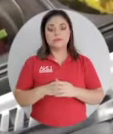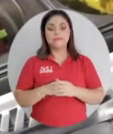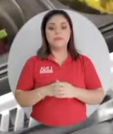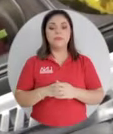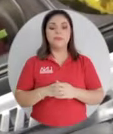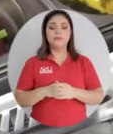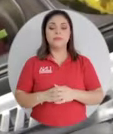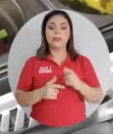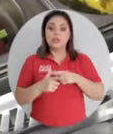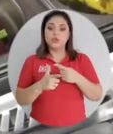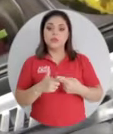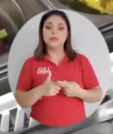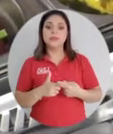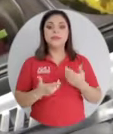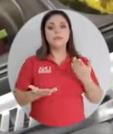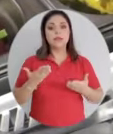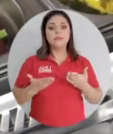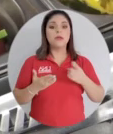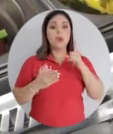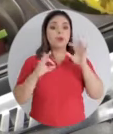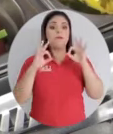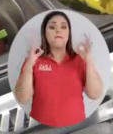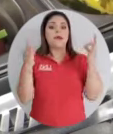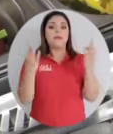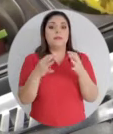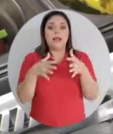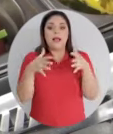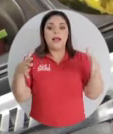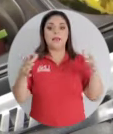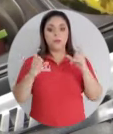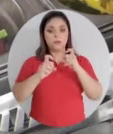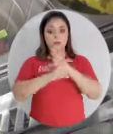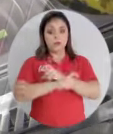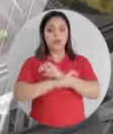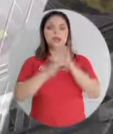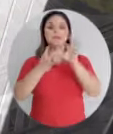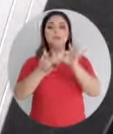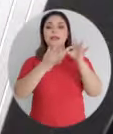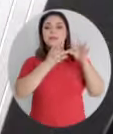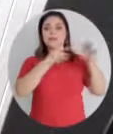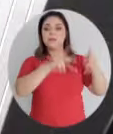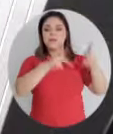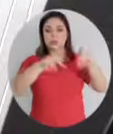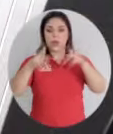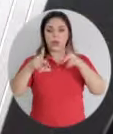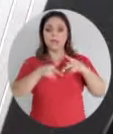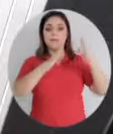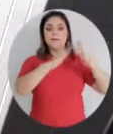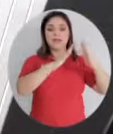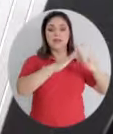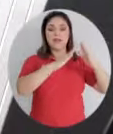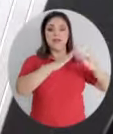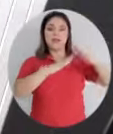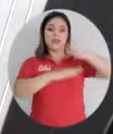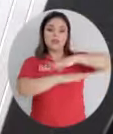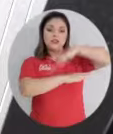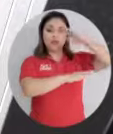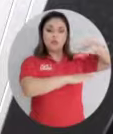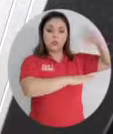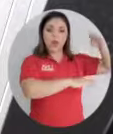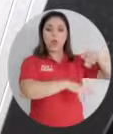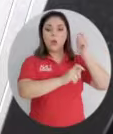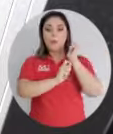una familia puede ser complejo, especialmente los que viven en zonas rurales y en zonas pesqueras tienen